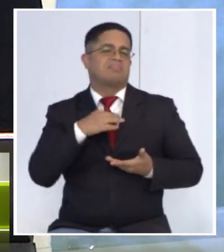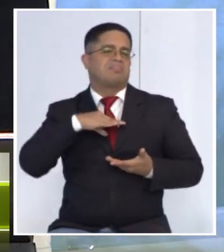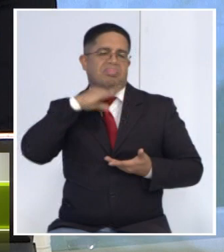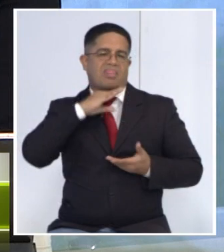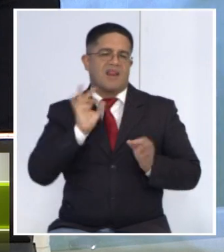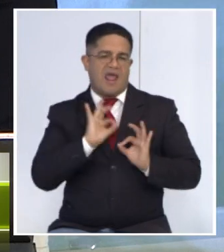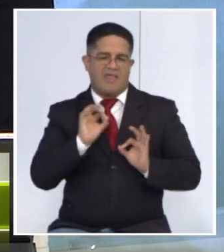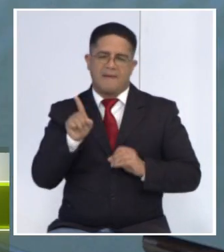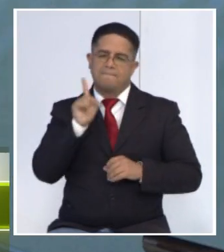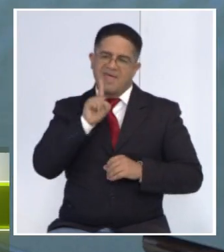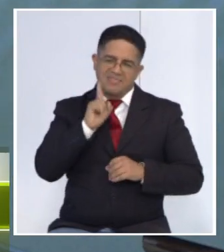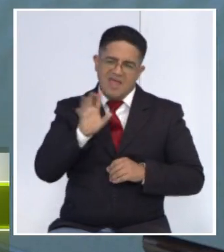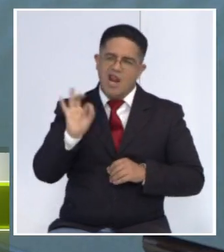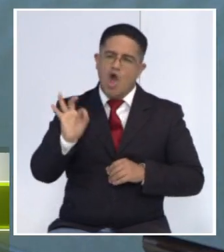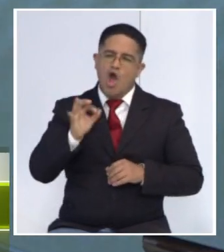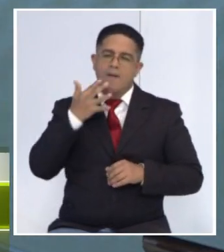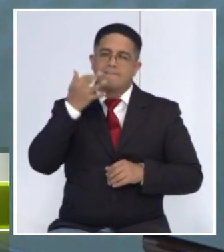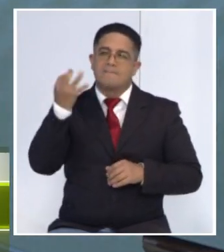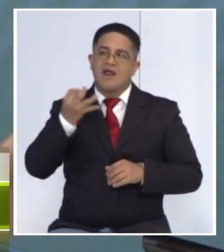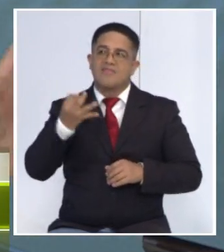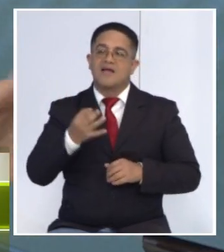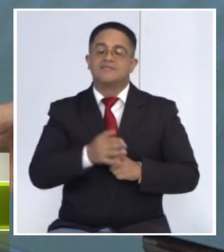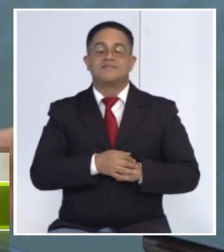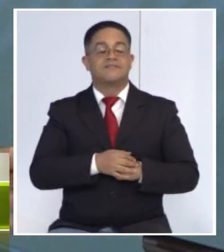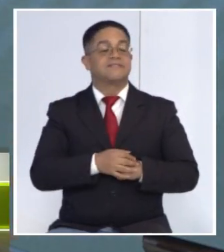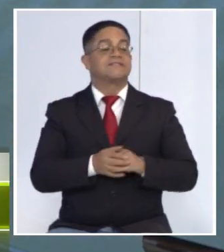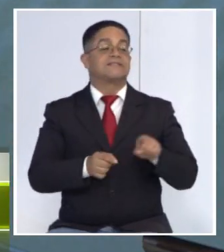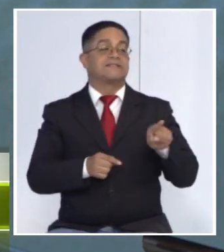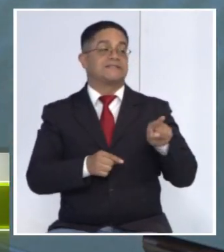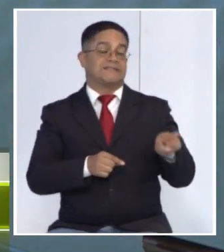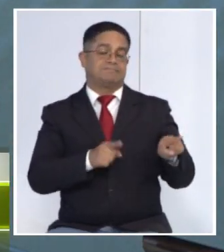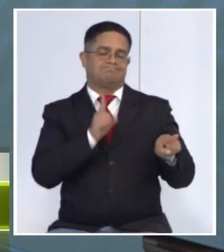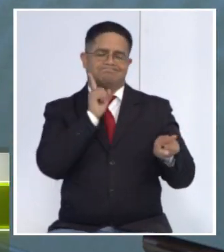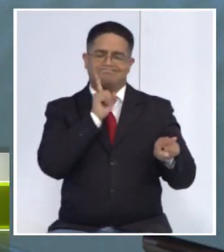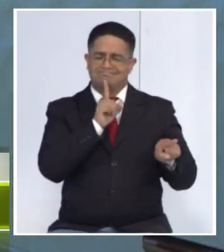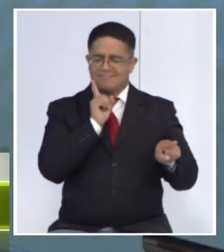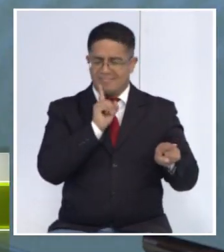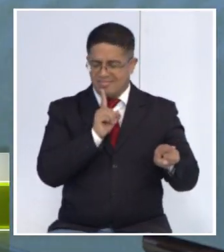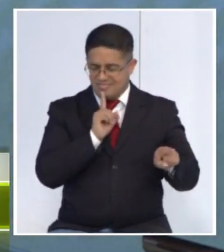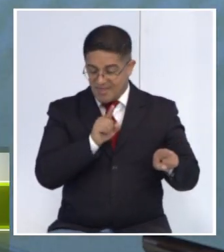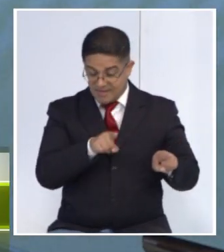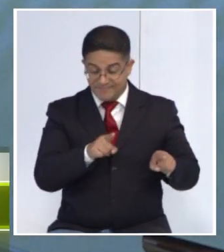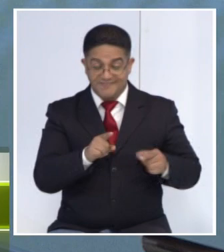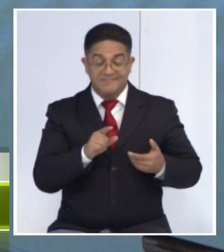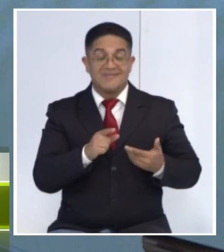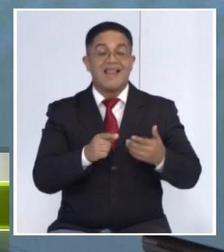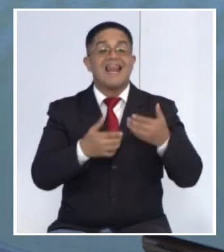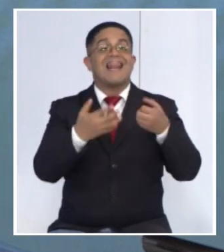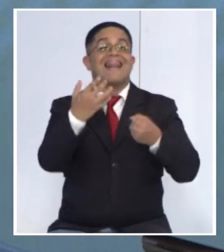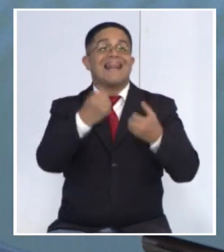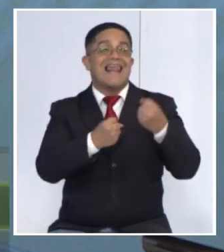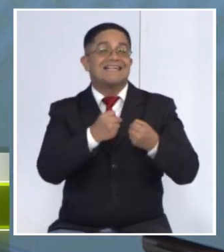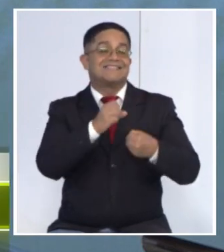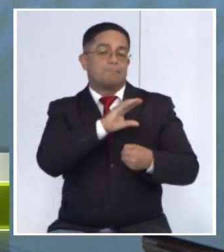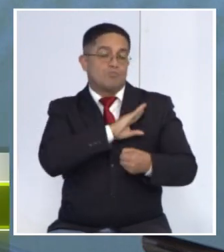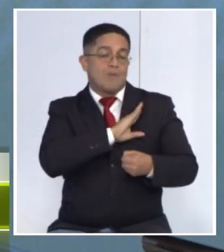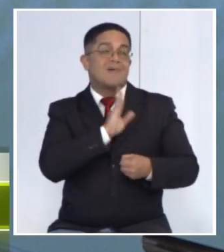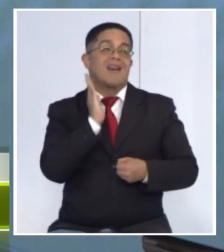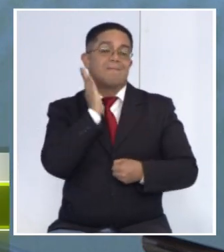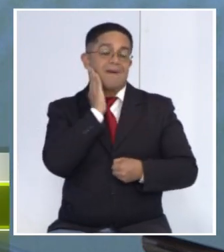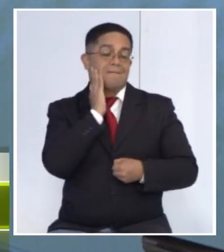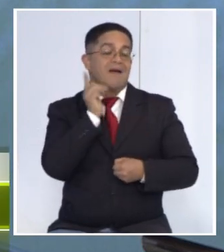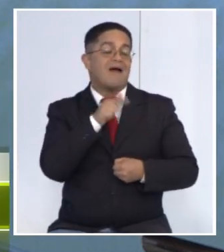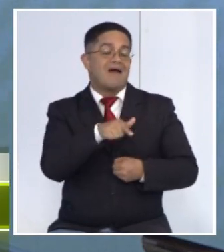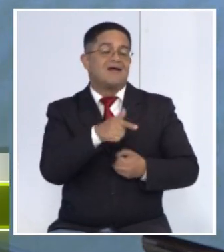son realidades? Bueno, realmente son totalmente mitos. Okay. La leche humana, la leche materna, es el alimento